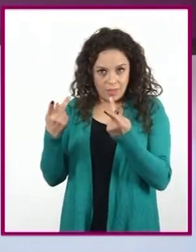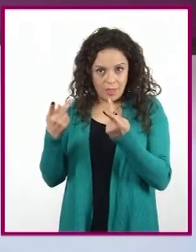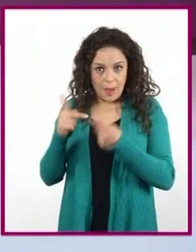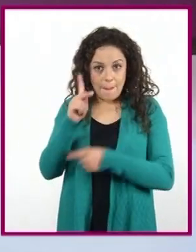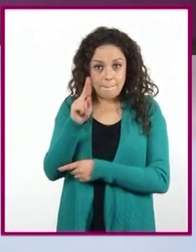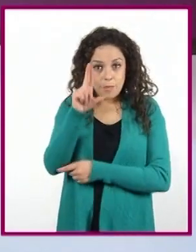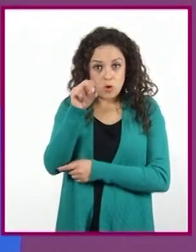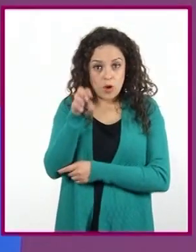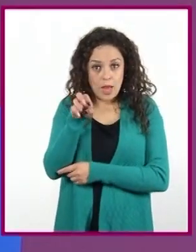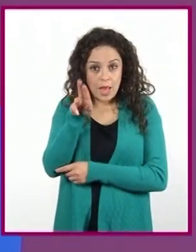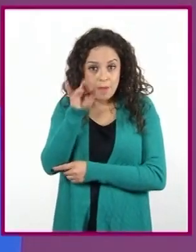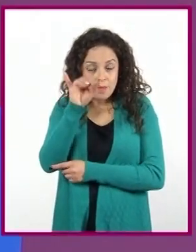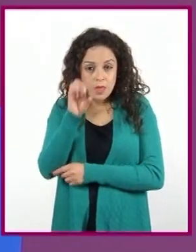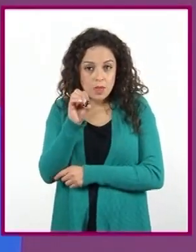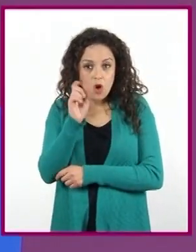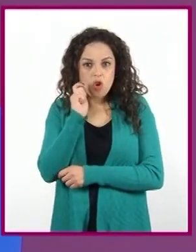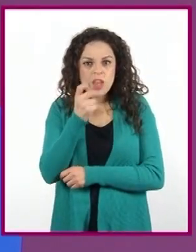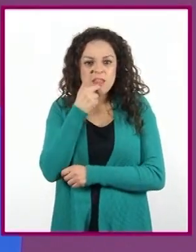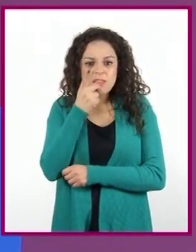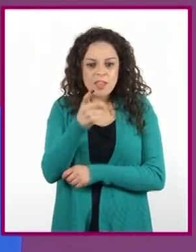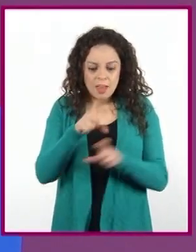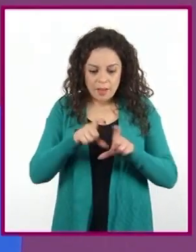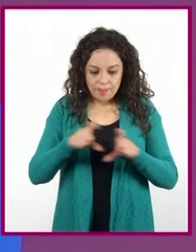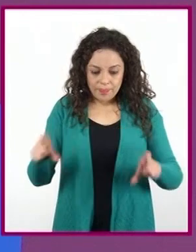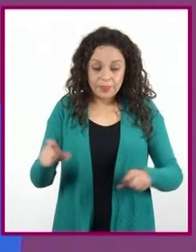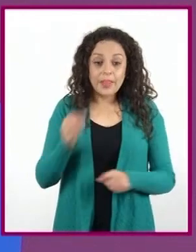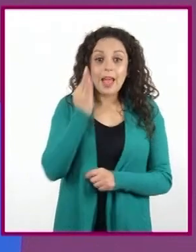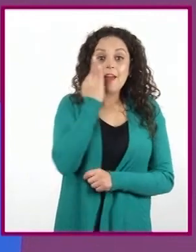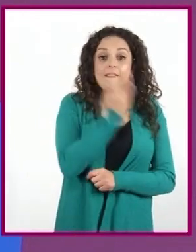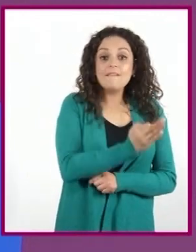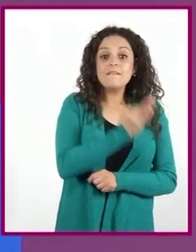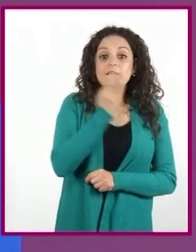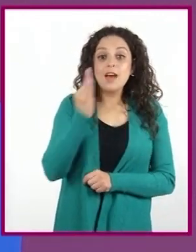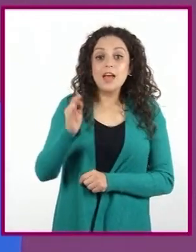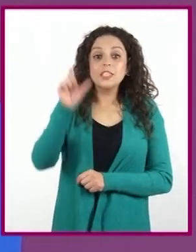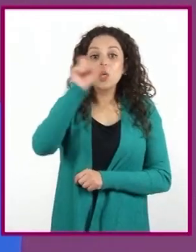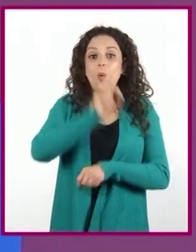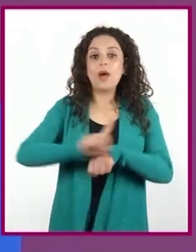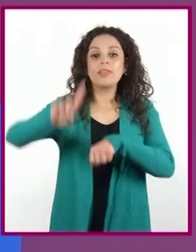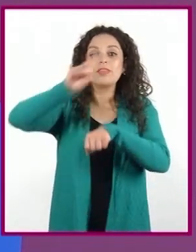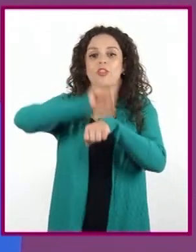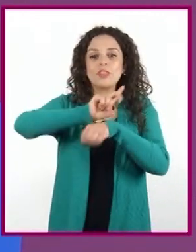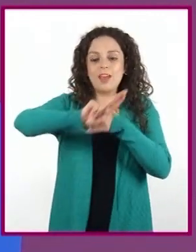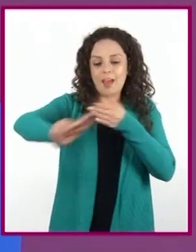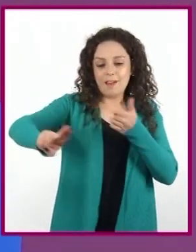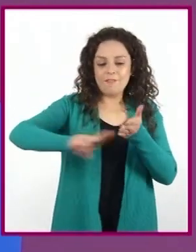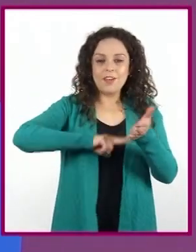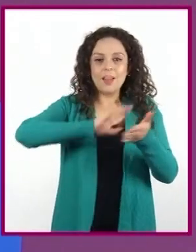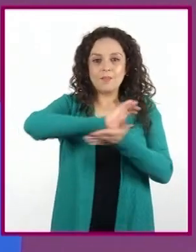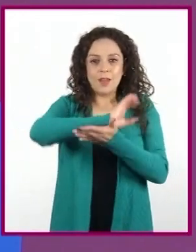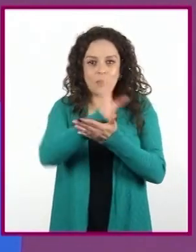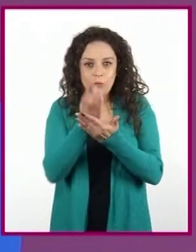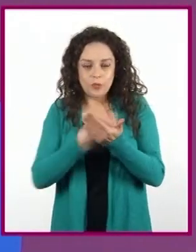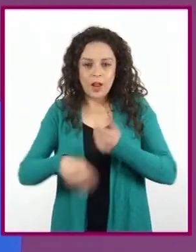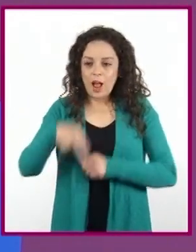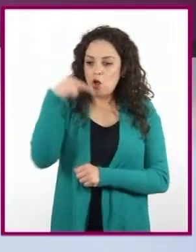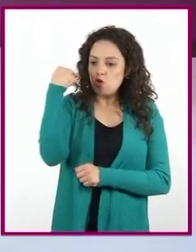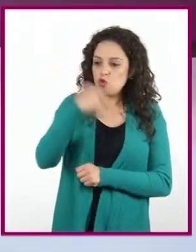proemio vamos a encontrar la fecha en la que se celebra el contrato, nombres de las